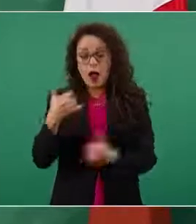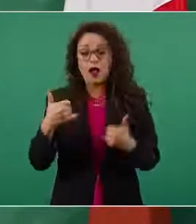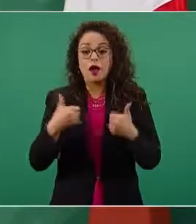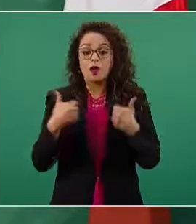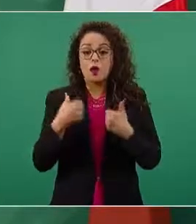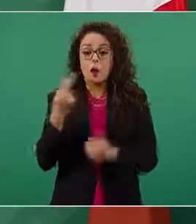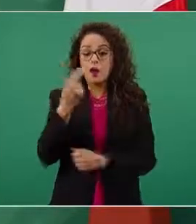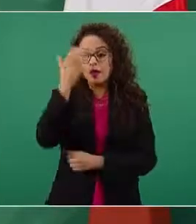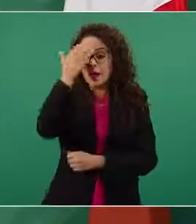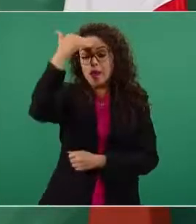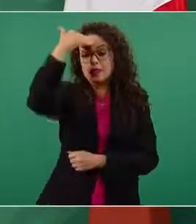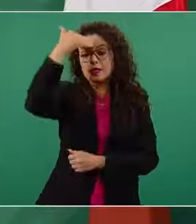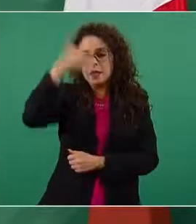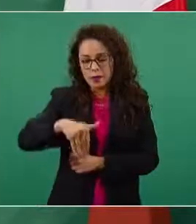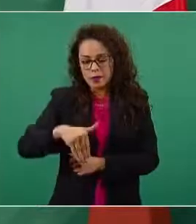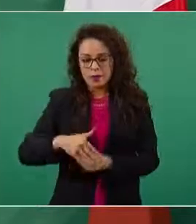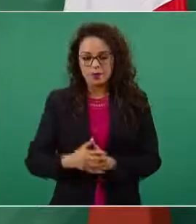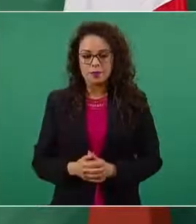deciden